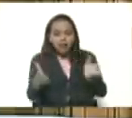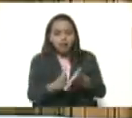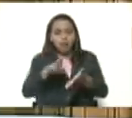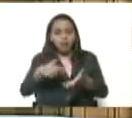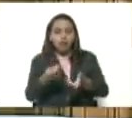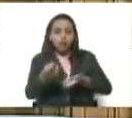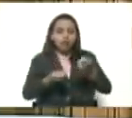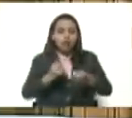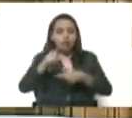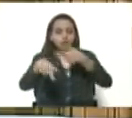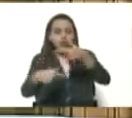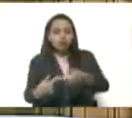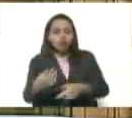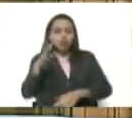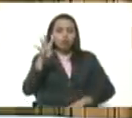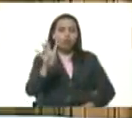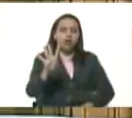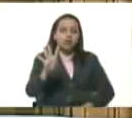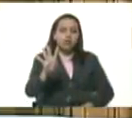en las próximas